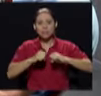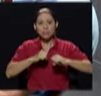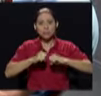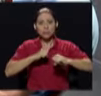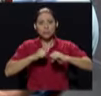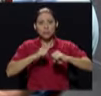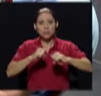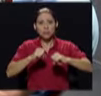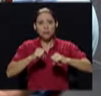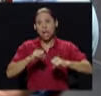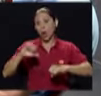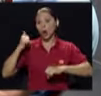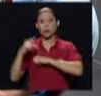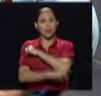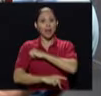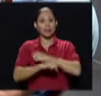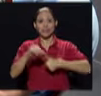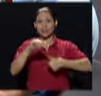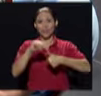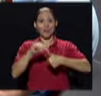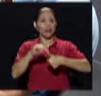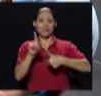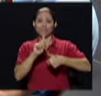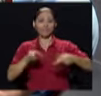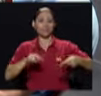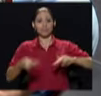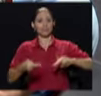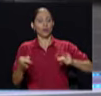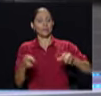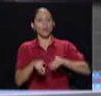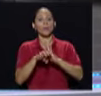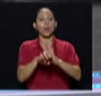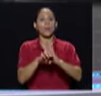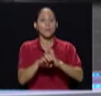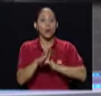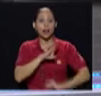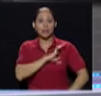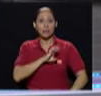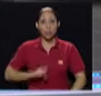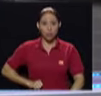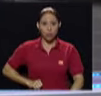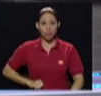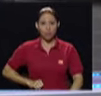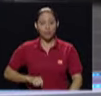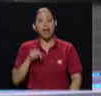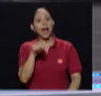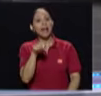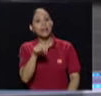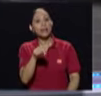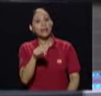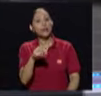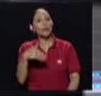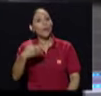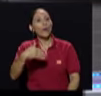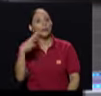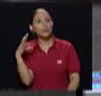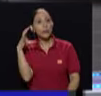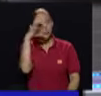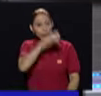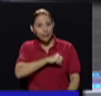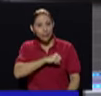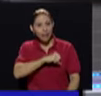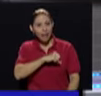contraria que ha pasado en los países de Centroamérica. Hay países, por ejemplo, como El Salvador, en donde más bien cuando se dieron cuenta